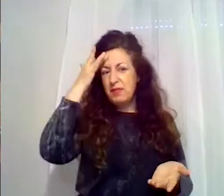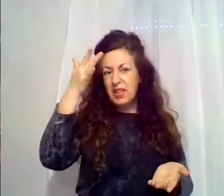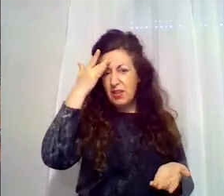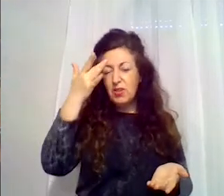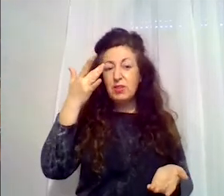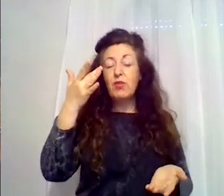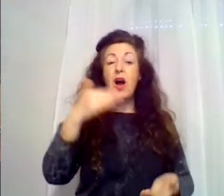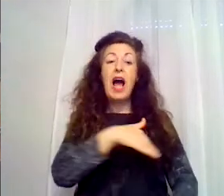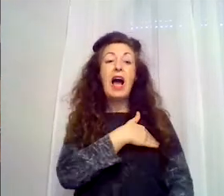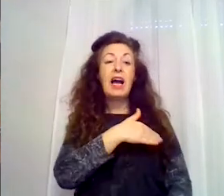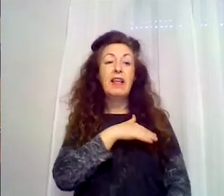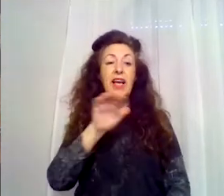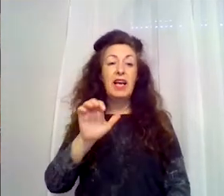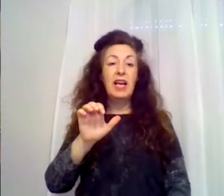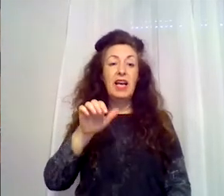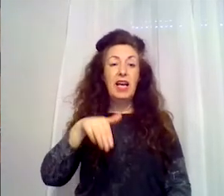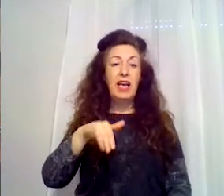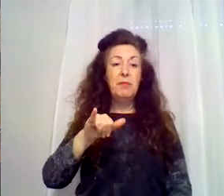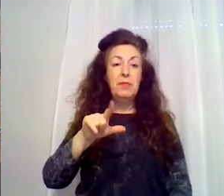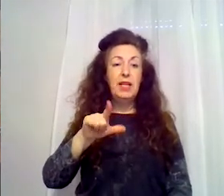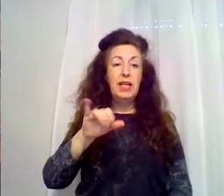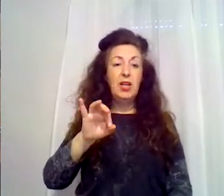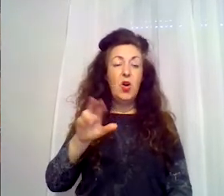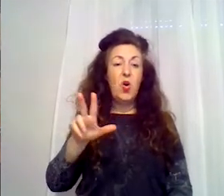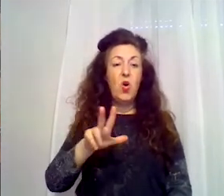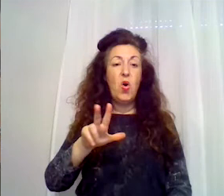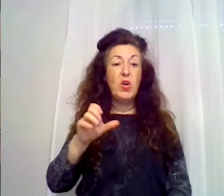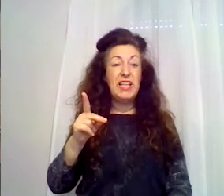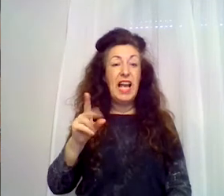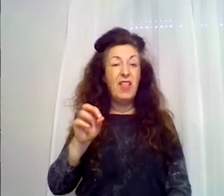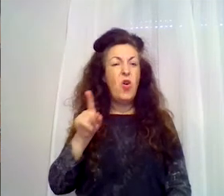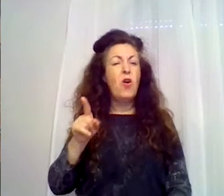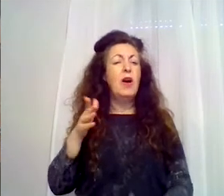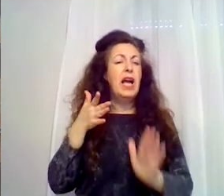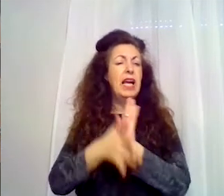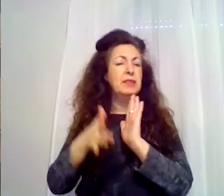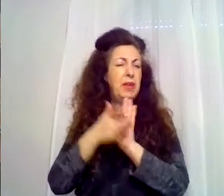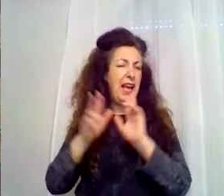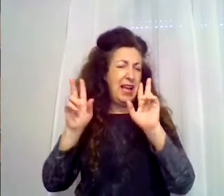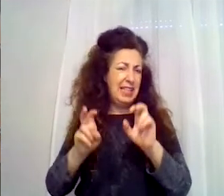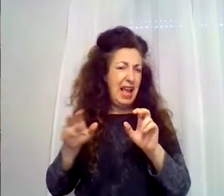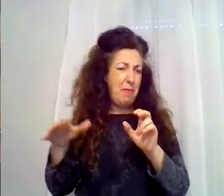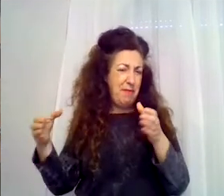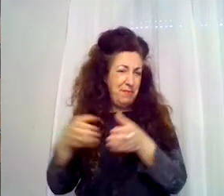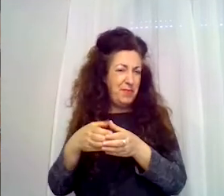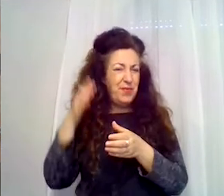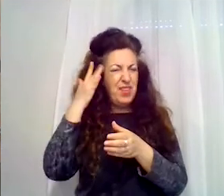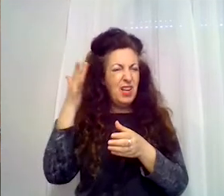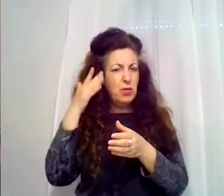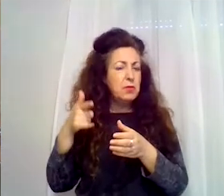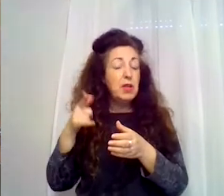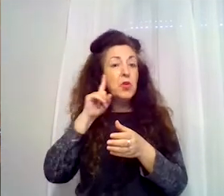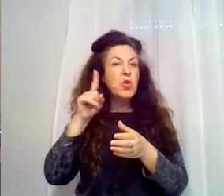o plantear. No, parece que se excedía, pero no en sus obras, efectivamente, en su vida. Las cartas a Lucilio, cuya figura de